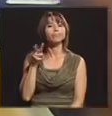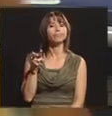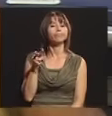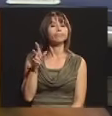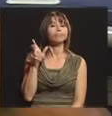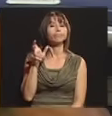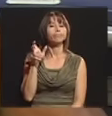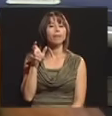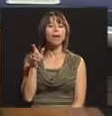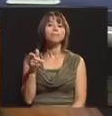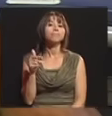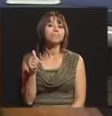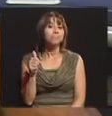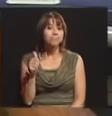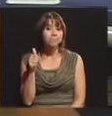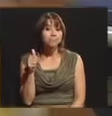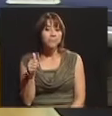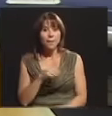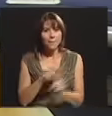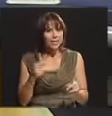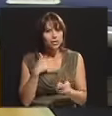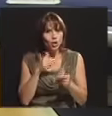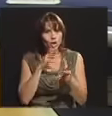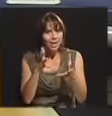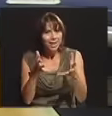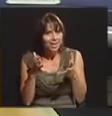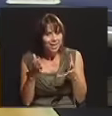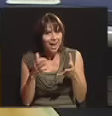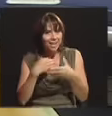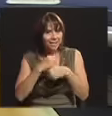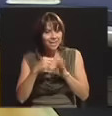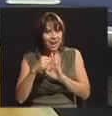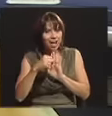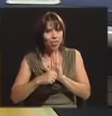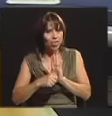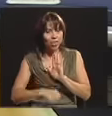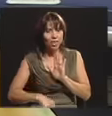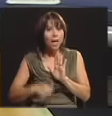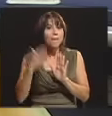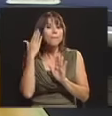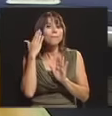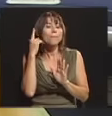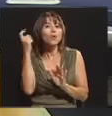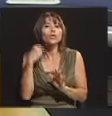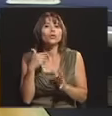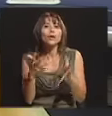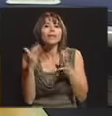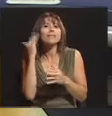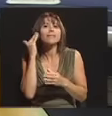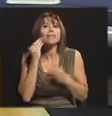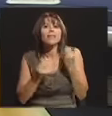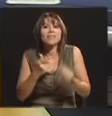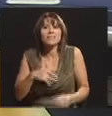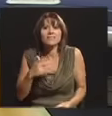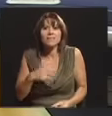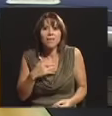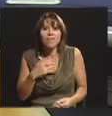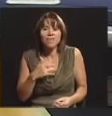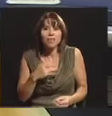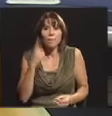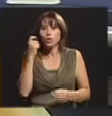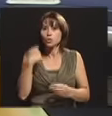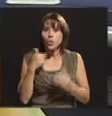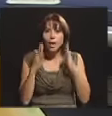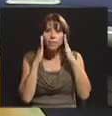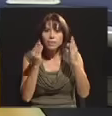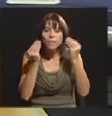bueno pero yo no quería que el parto mí fuera por cesárea para saber qué sentían las señoras en un parto y yo